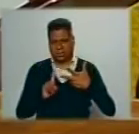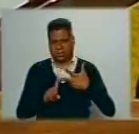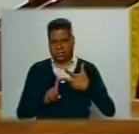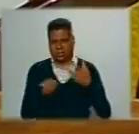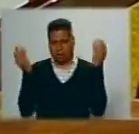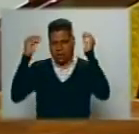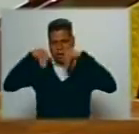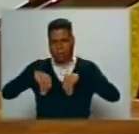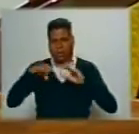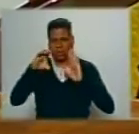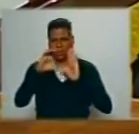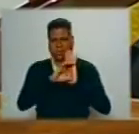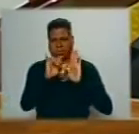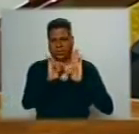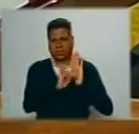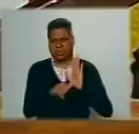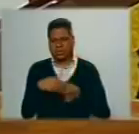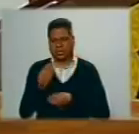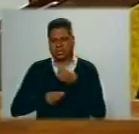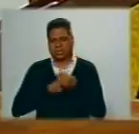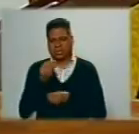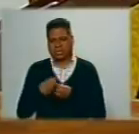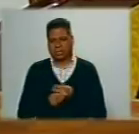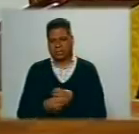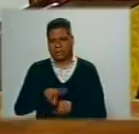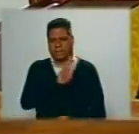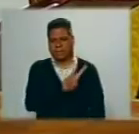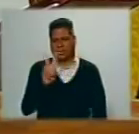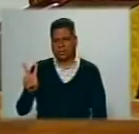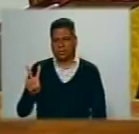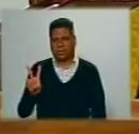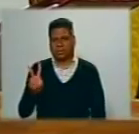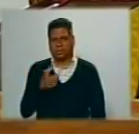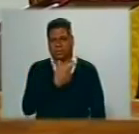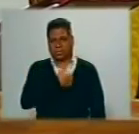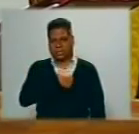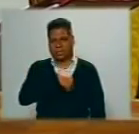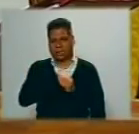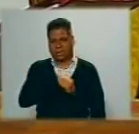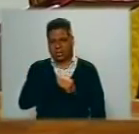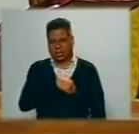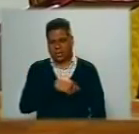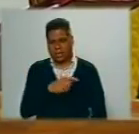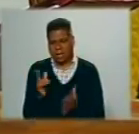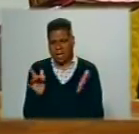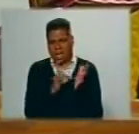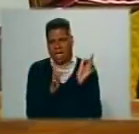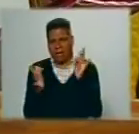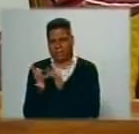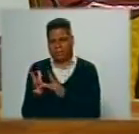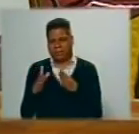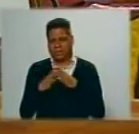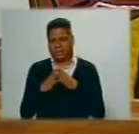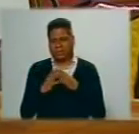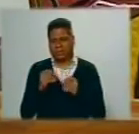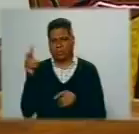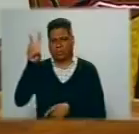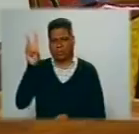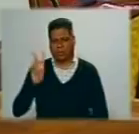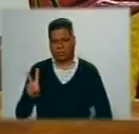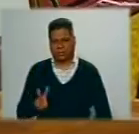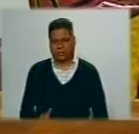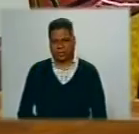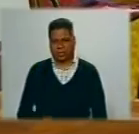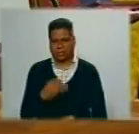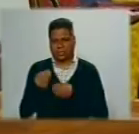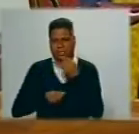constituyente del respaldo del proceso electoral presidencial del 22 de abril en el marco del Acuerdo de Convivencia Democrática por Venezuela,